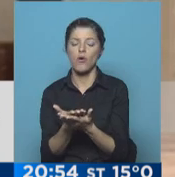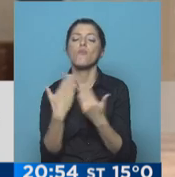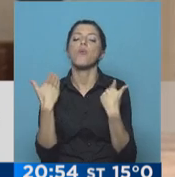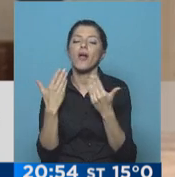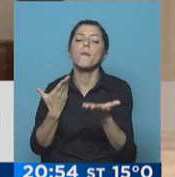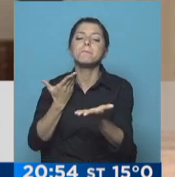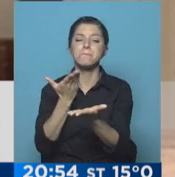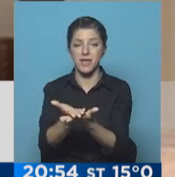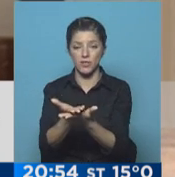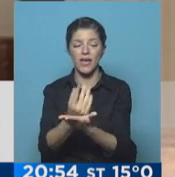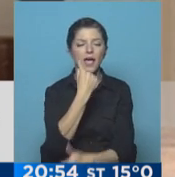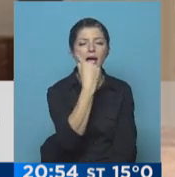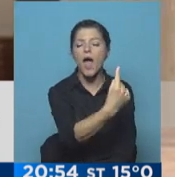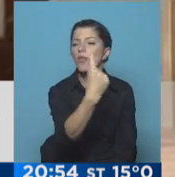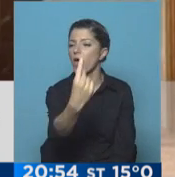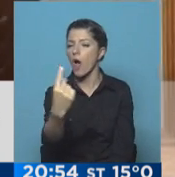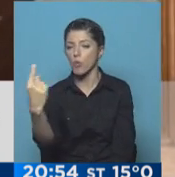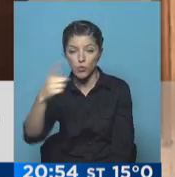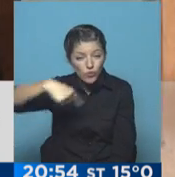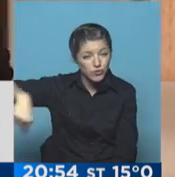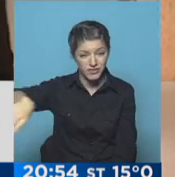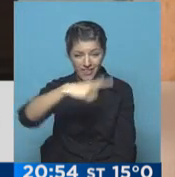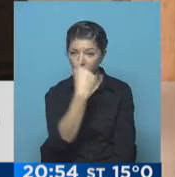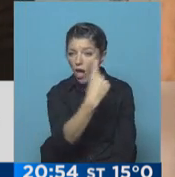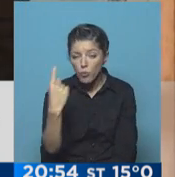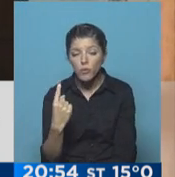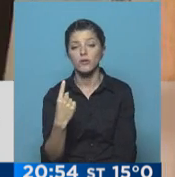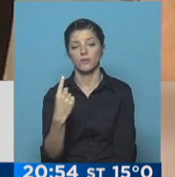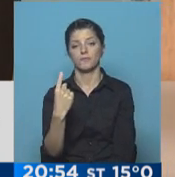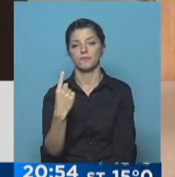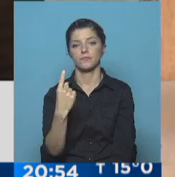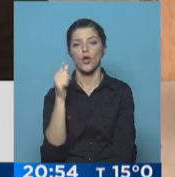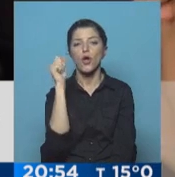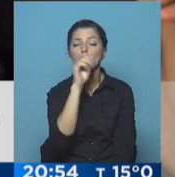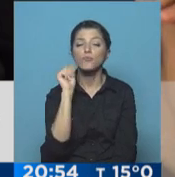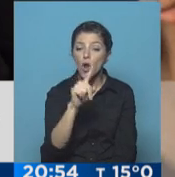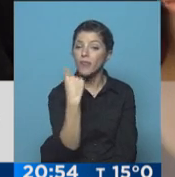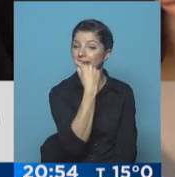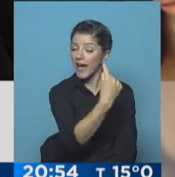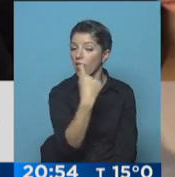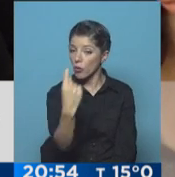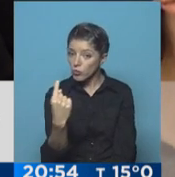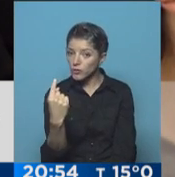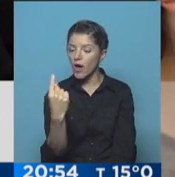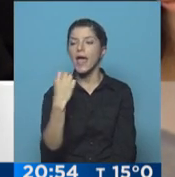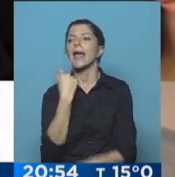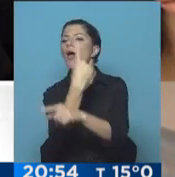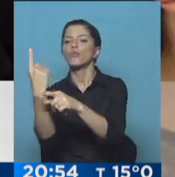Por eso les pido que el rol de cada militante, el rol de cada